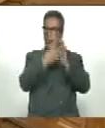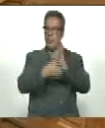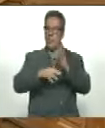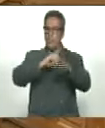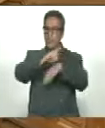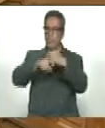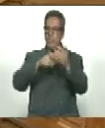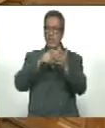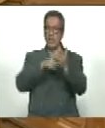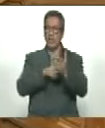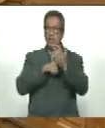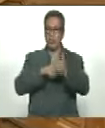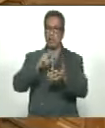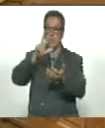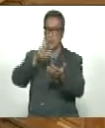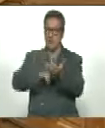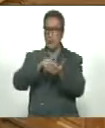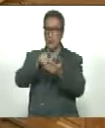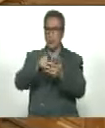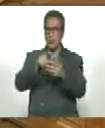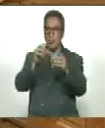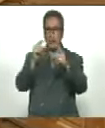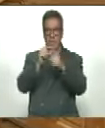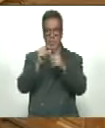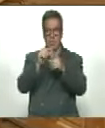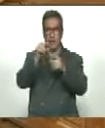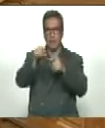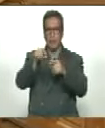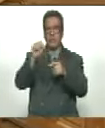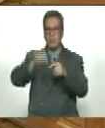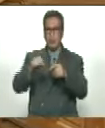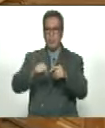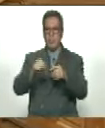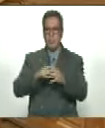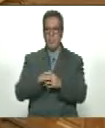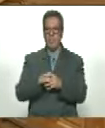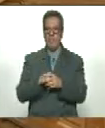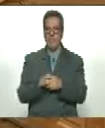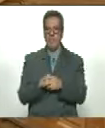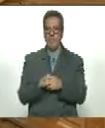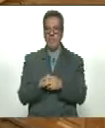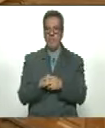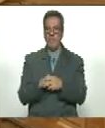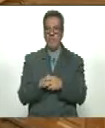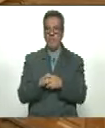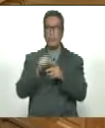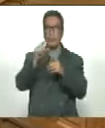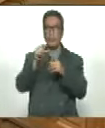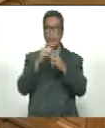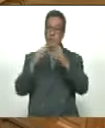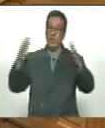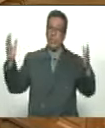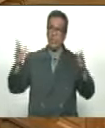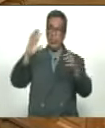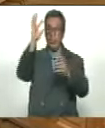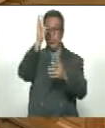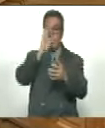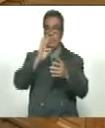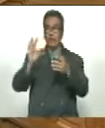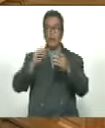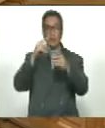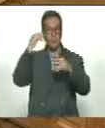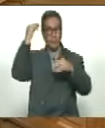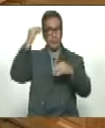complementa de manera más exacta con una frase que sí es de uno de los más grandes físicos,